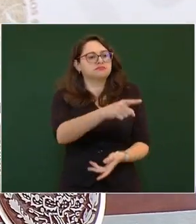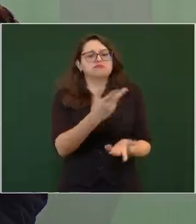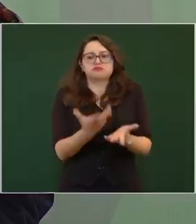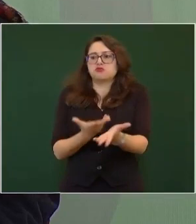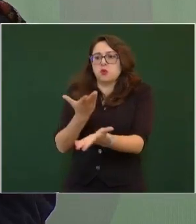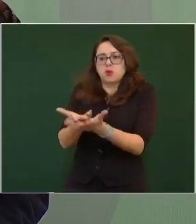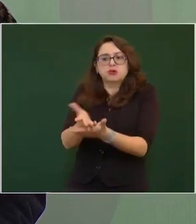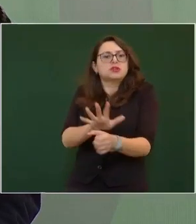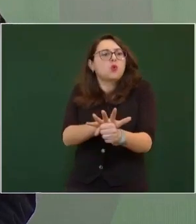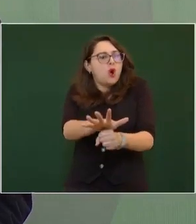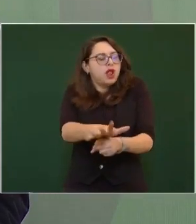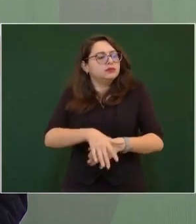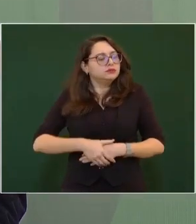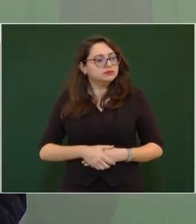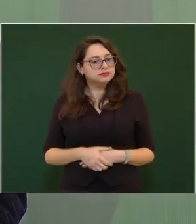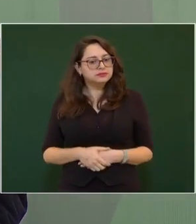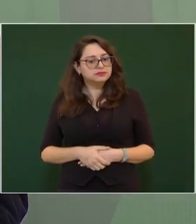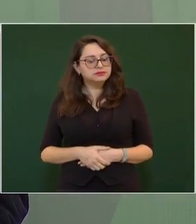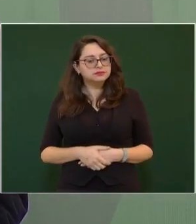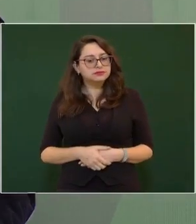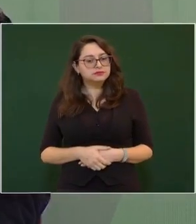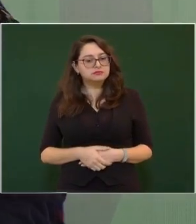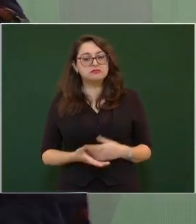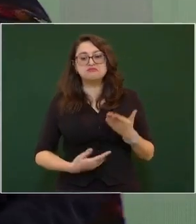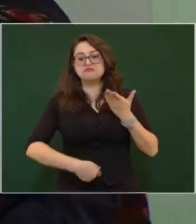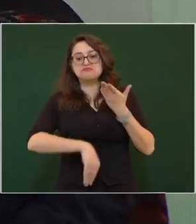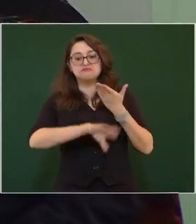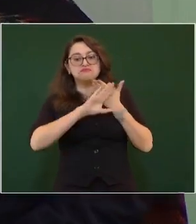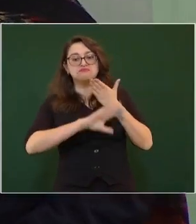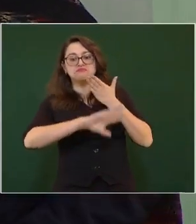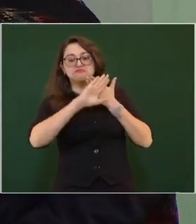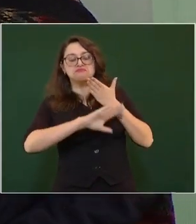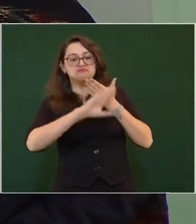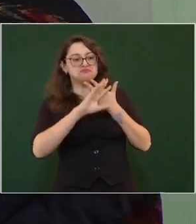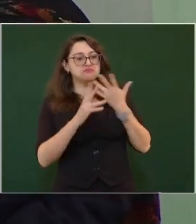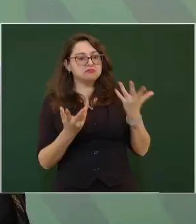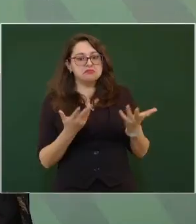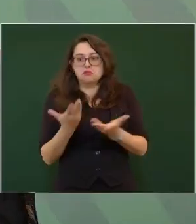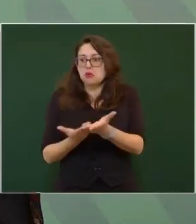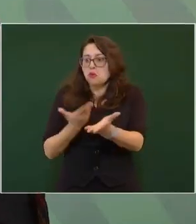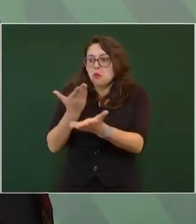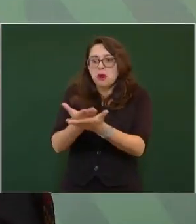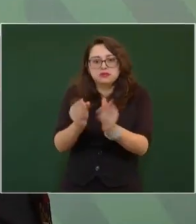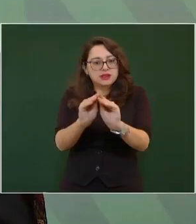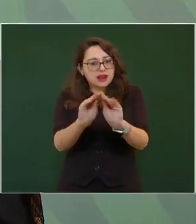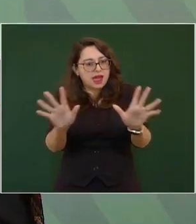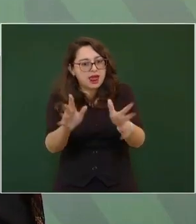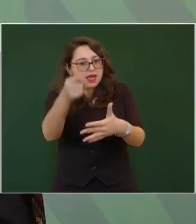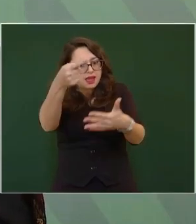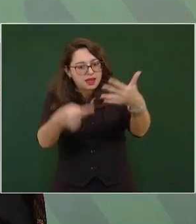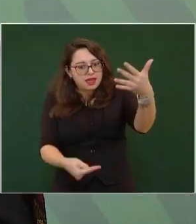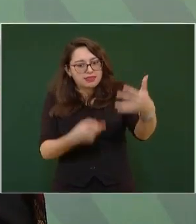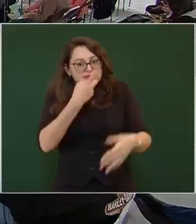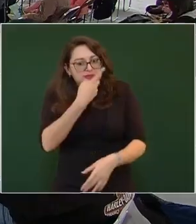lo que proponen? Pero así, con claridad.